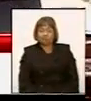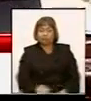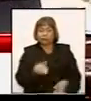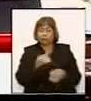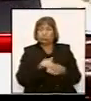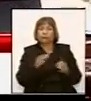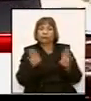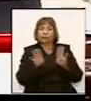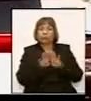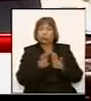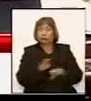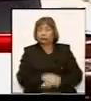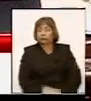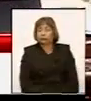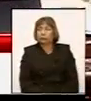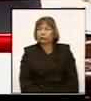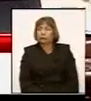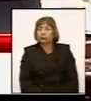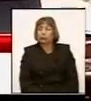Votación cerrada.